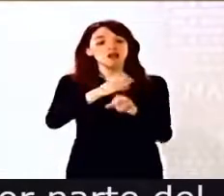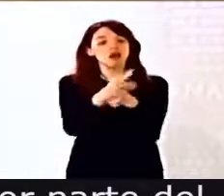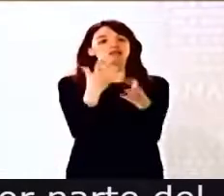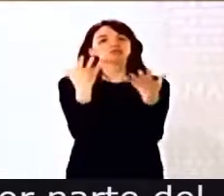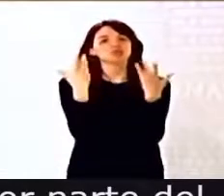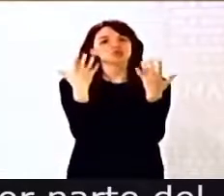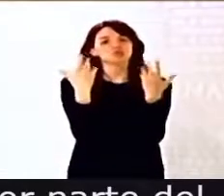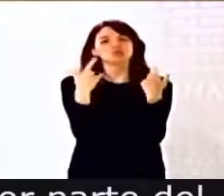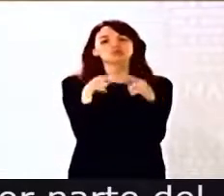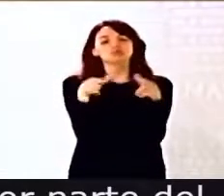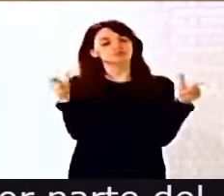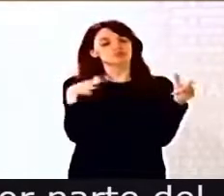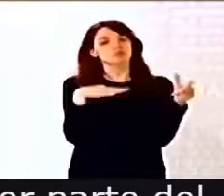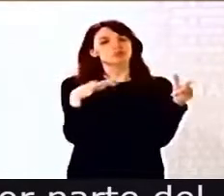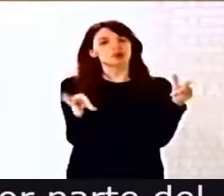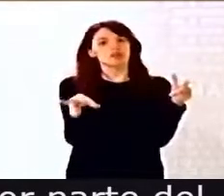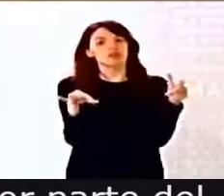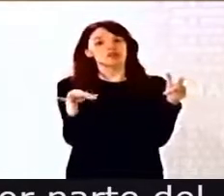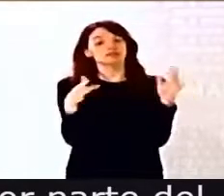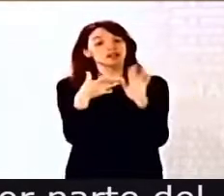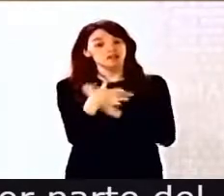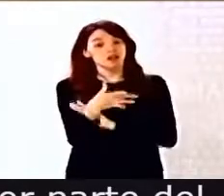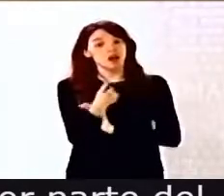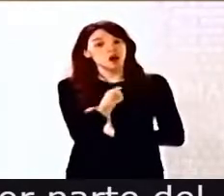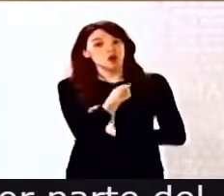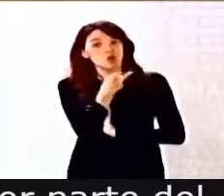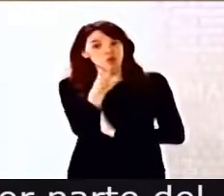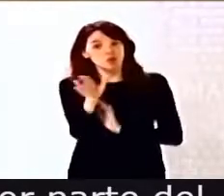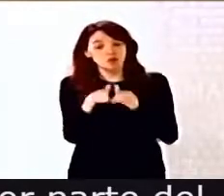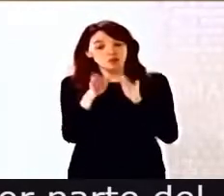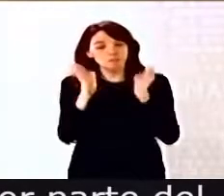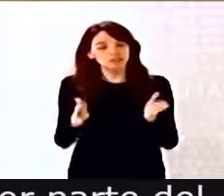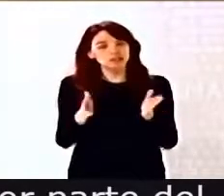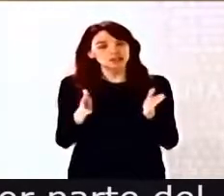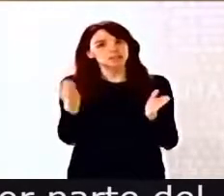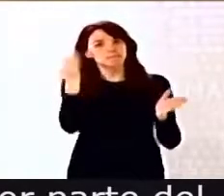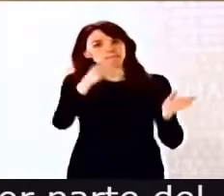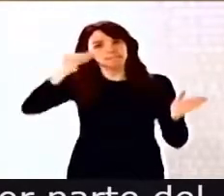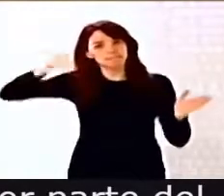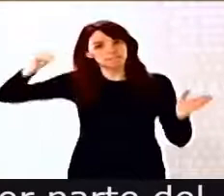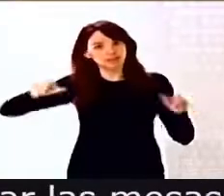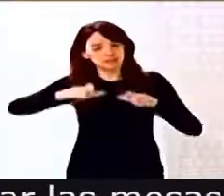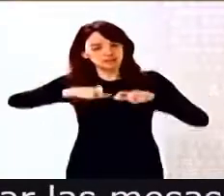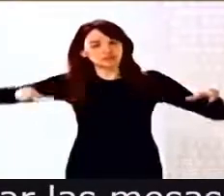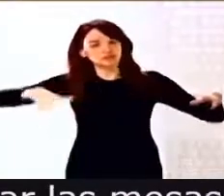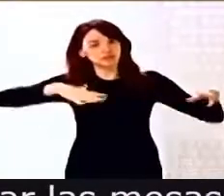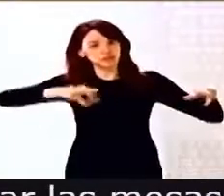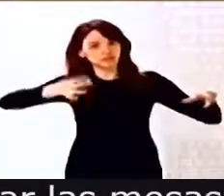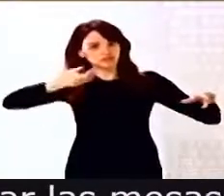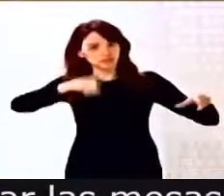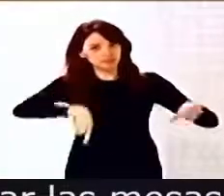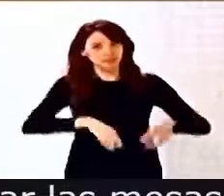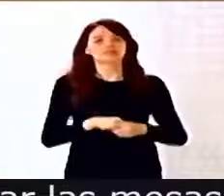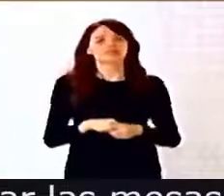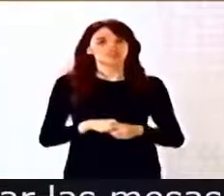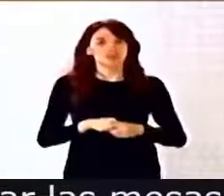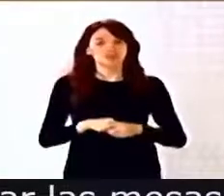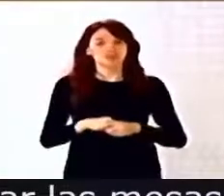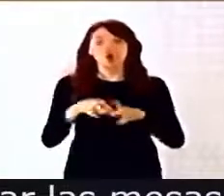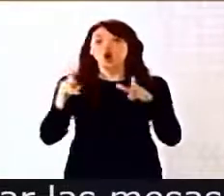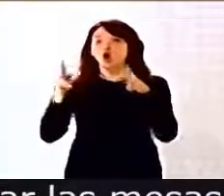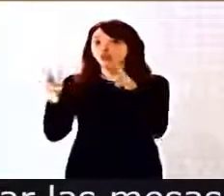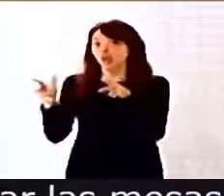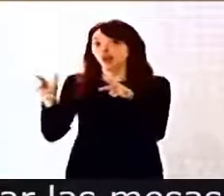que podrán aumentar el número de mesas que se ponen en esas terrazas. En los hoteles se